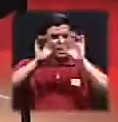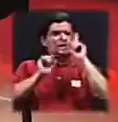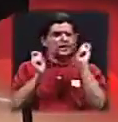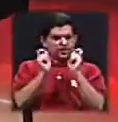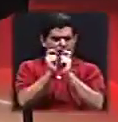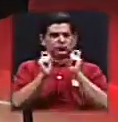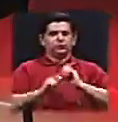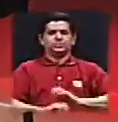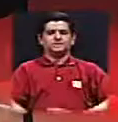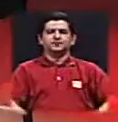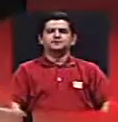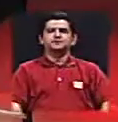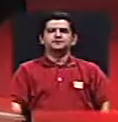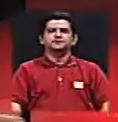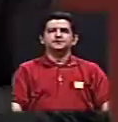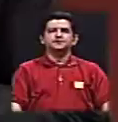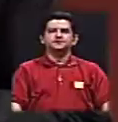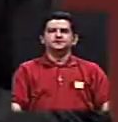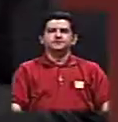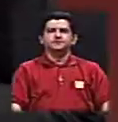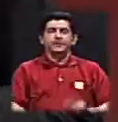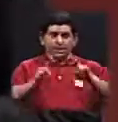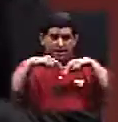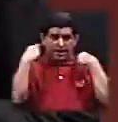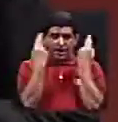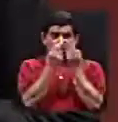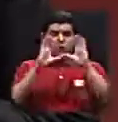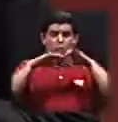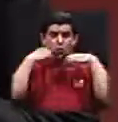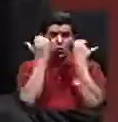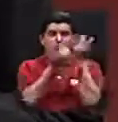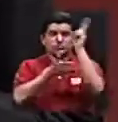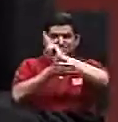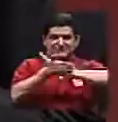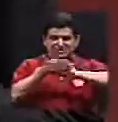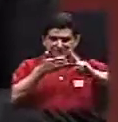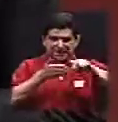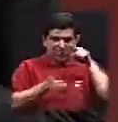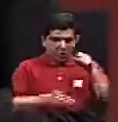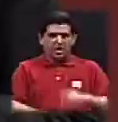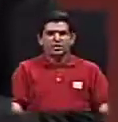punto. En la sesión donde el Consejo Universitario